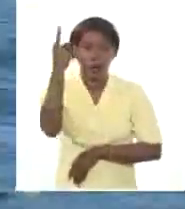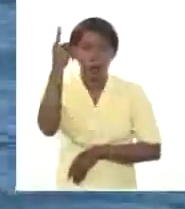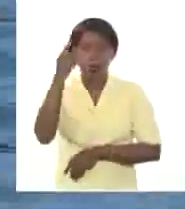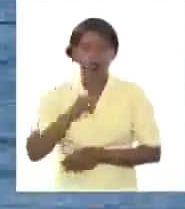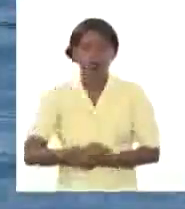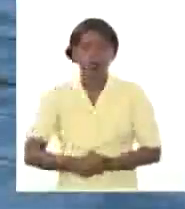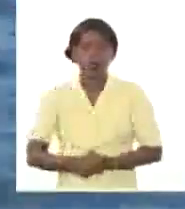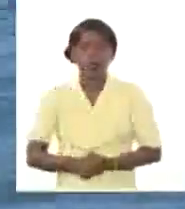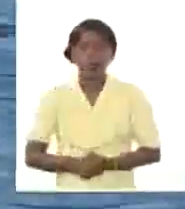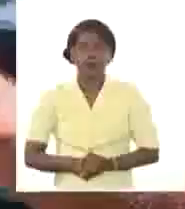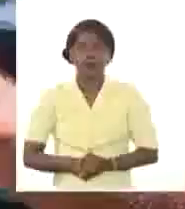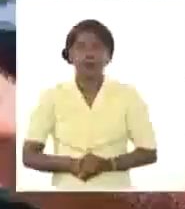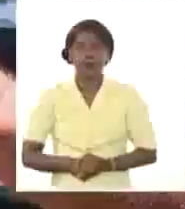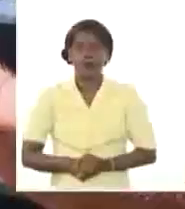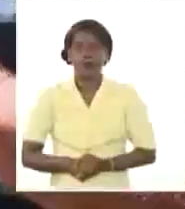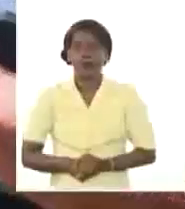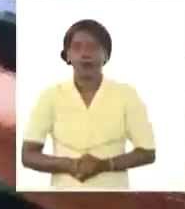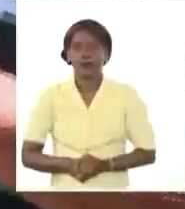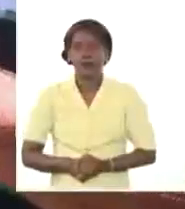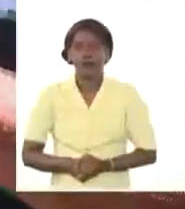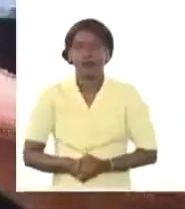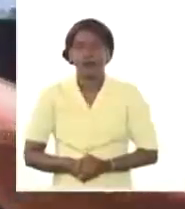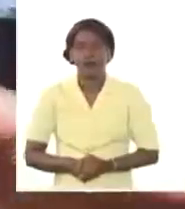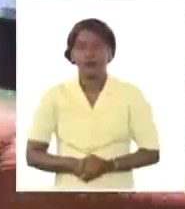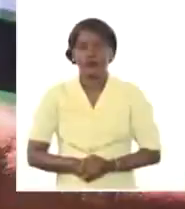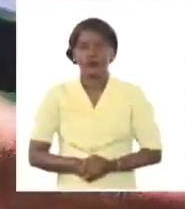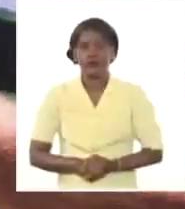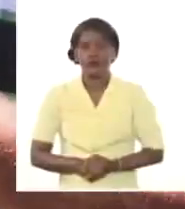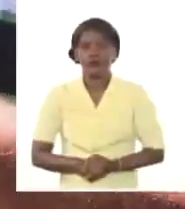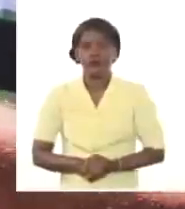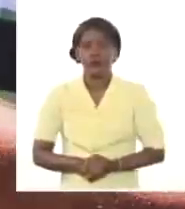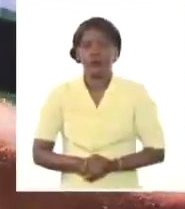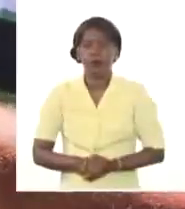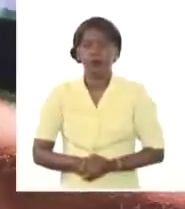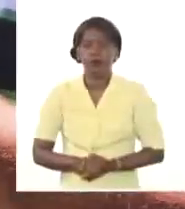Martí y Dailin Herrera Vallar, Sistema Informativo de la Televisión Cubana.